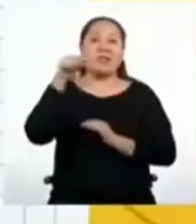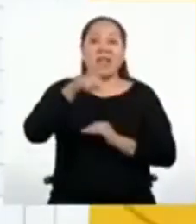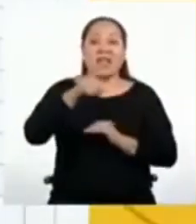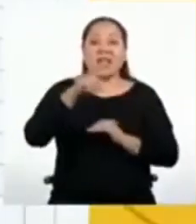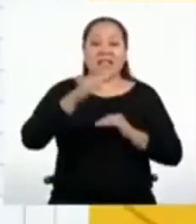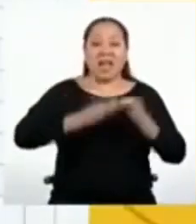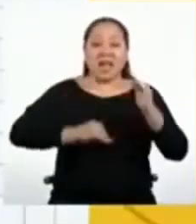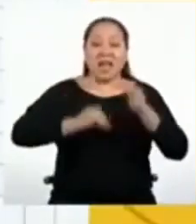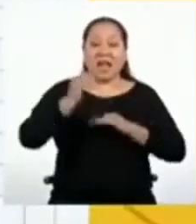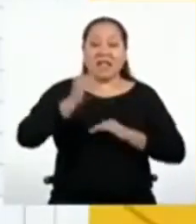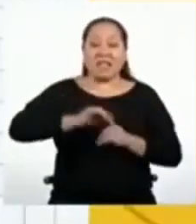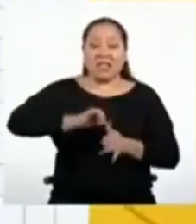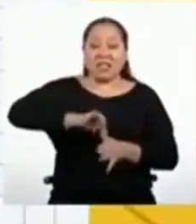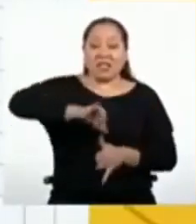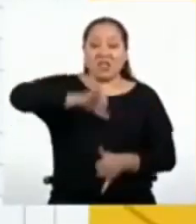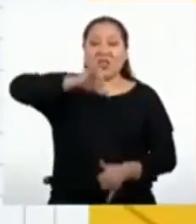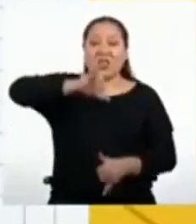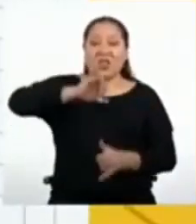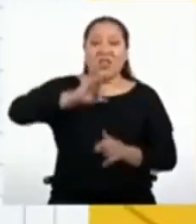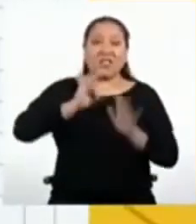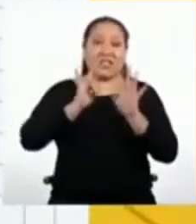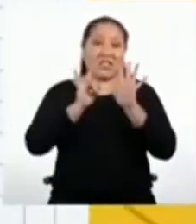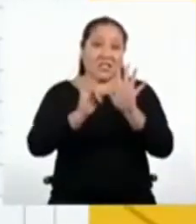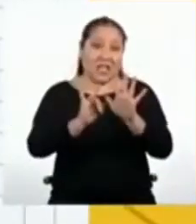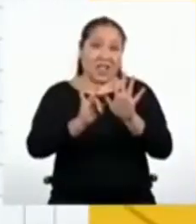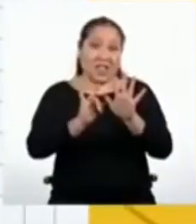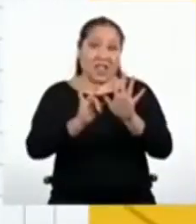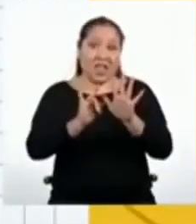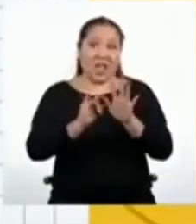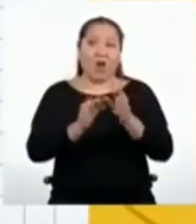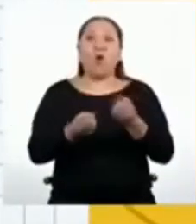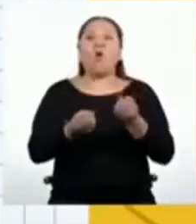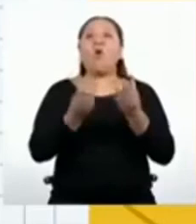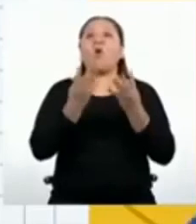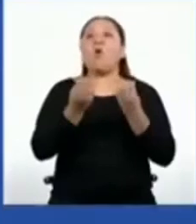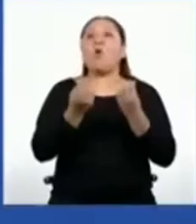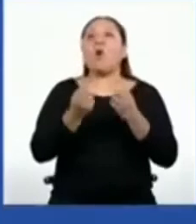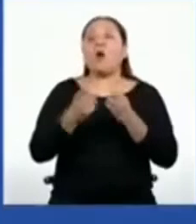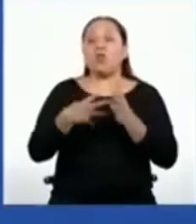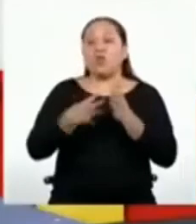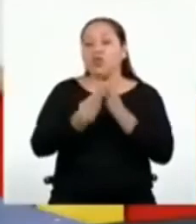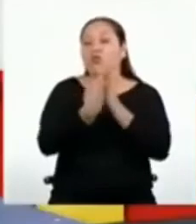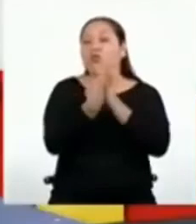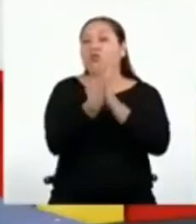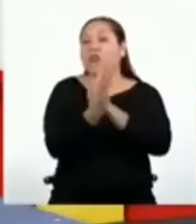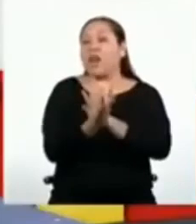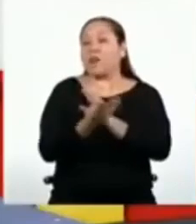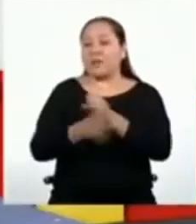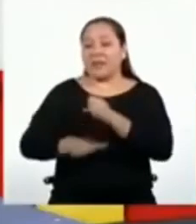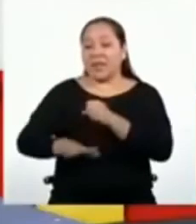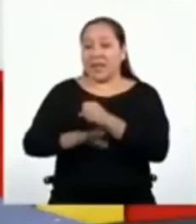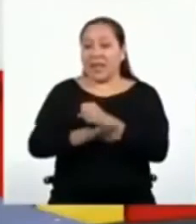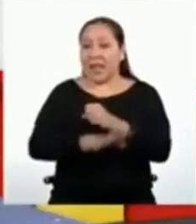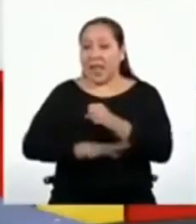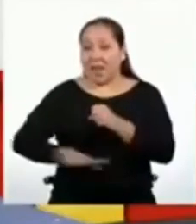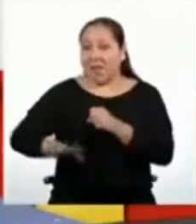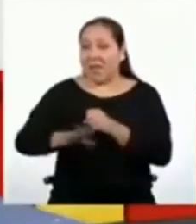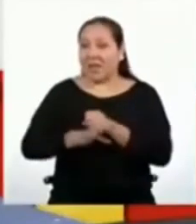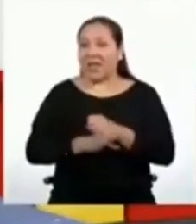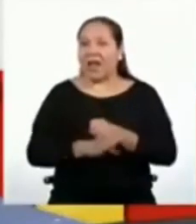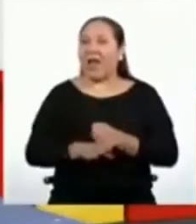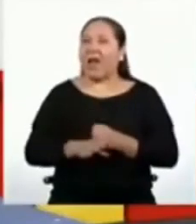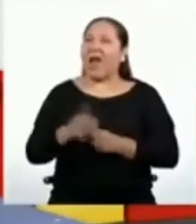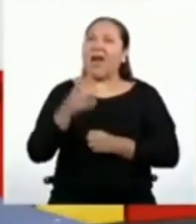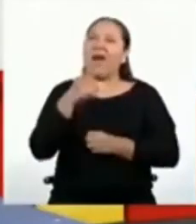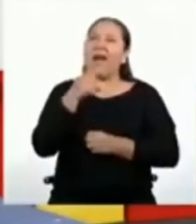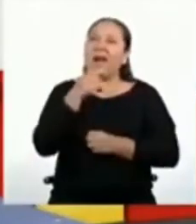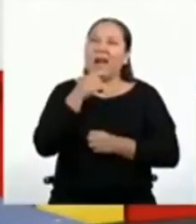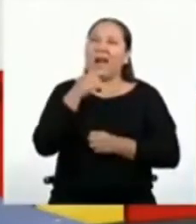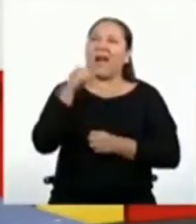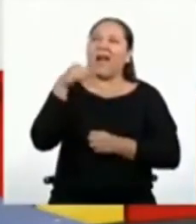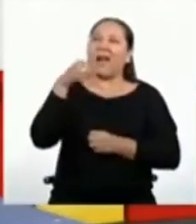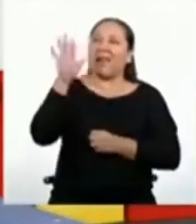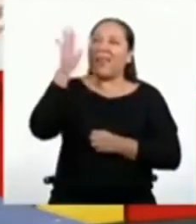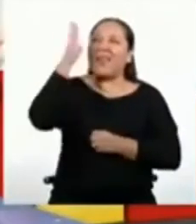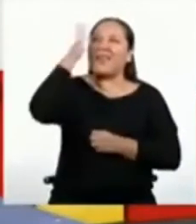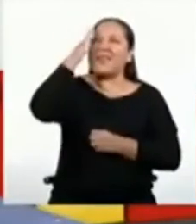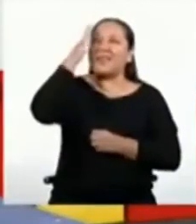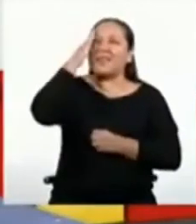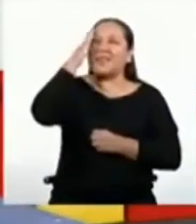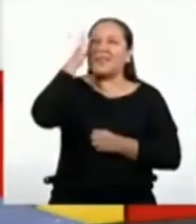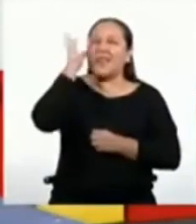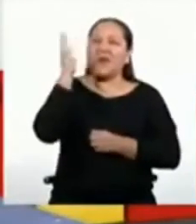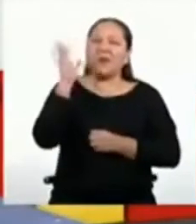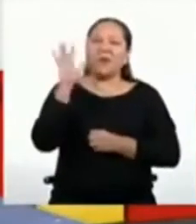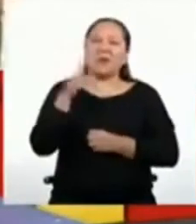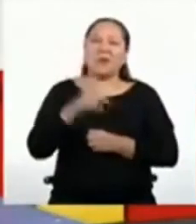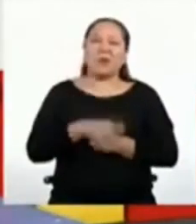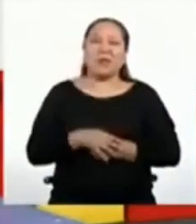castillo es de 7 pisos, ¿cuántos naipes habrá en la base? Creo que ya sé por dónde va.